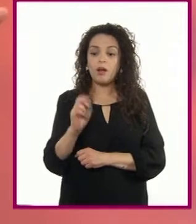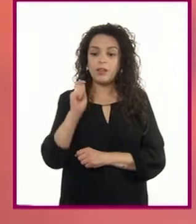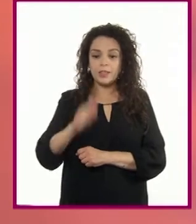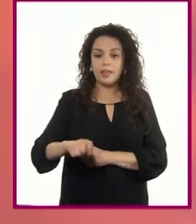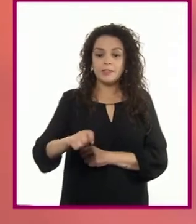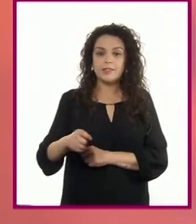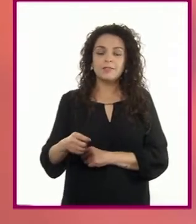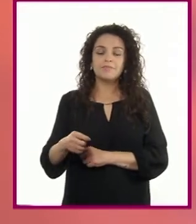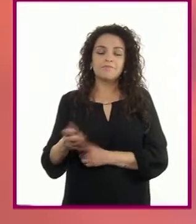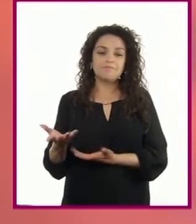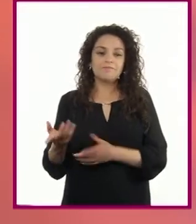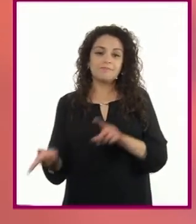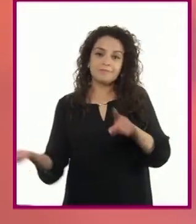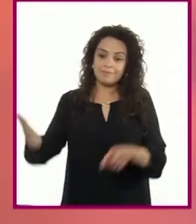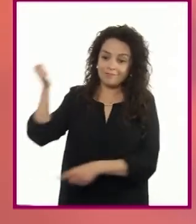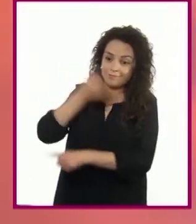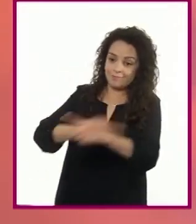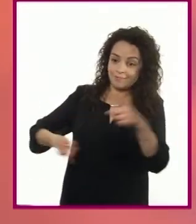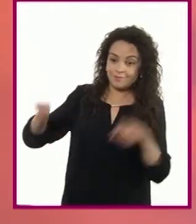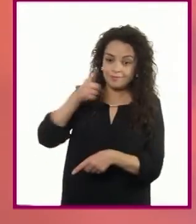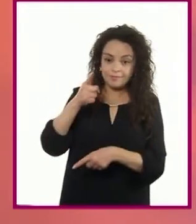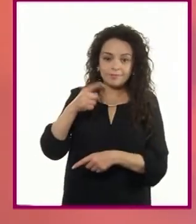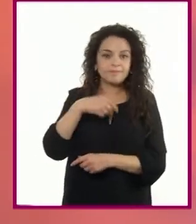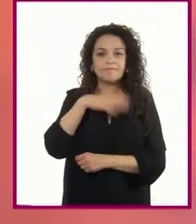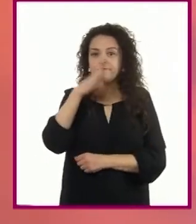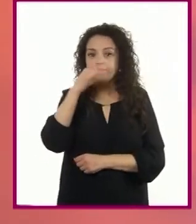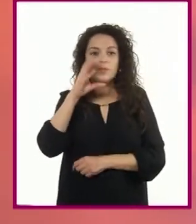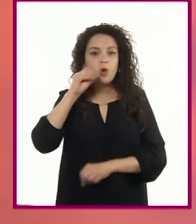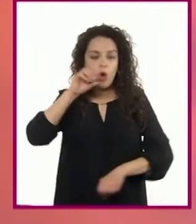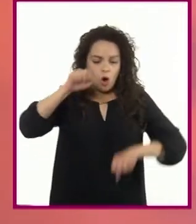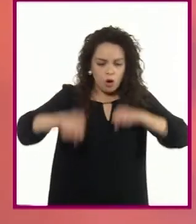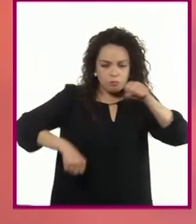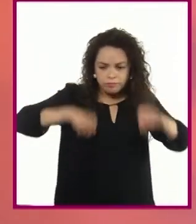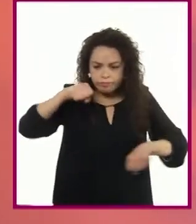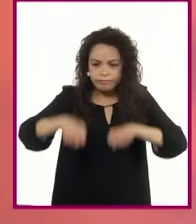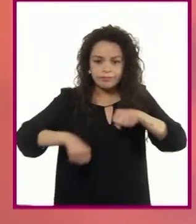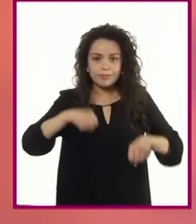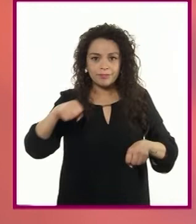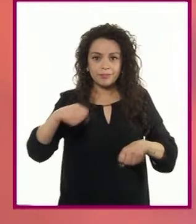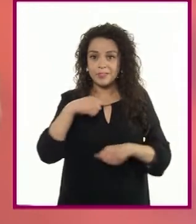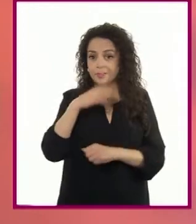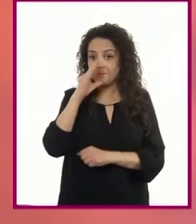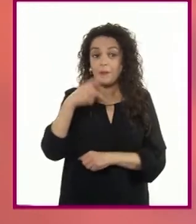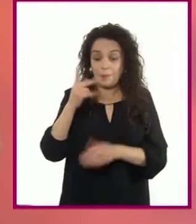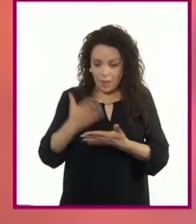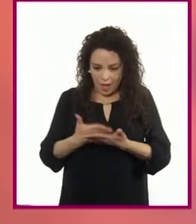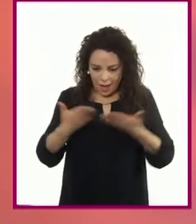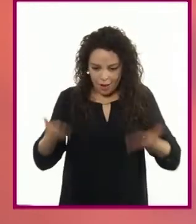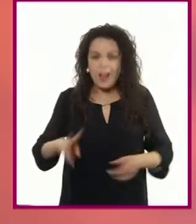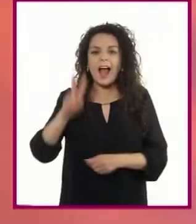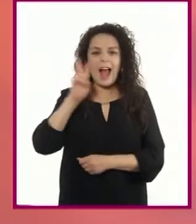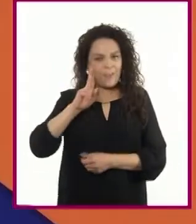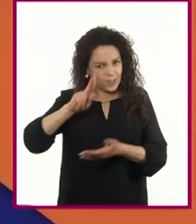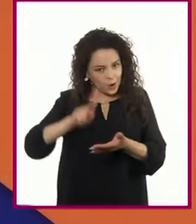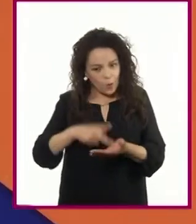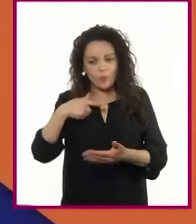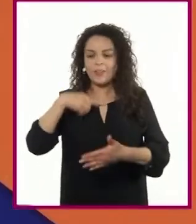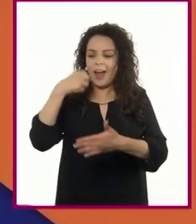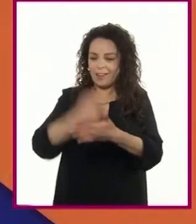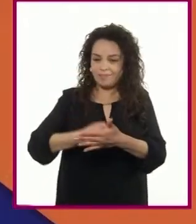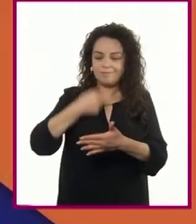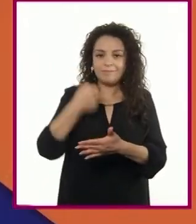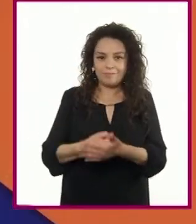dio miedo, manejar la bici y no pude. Así que hoy es un buen día para volverlo a intentar, valorando